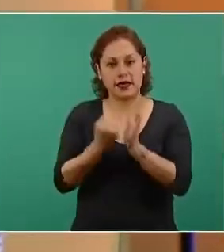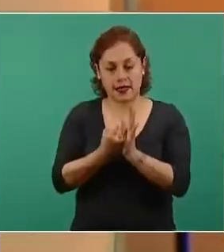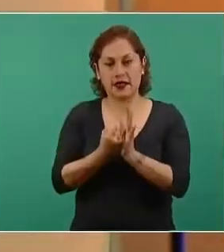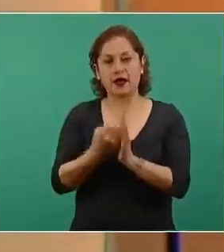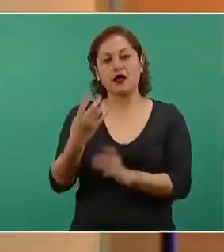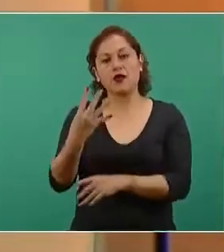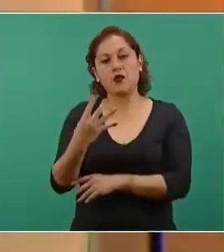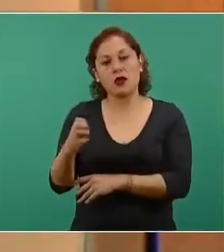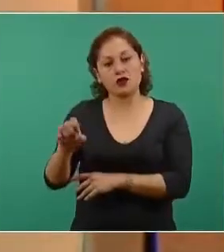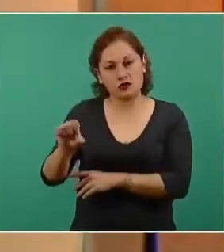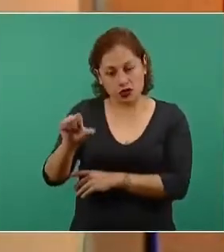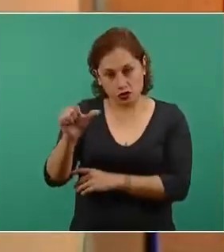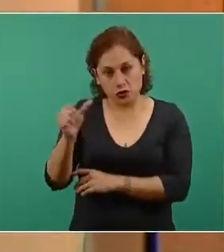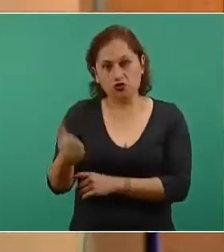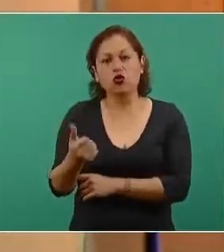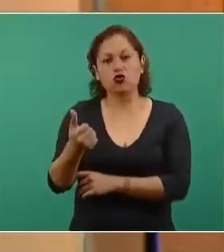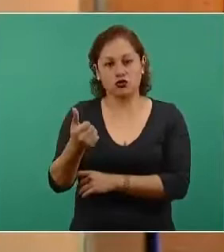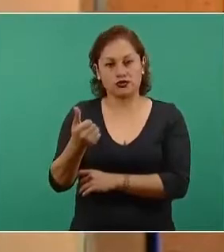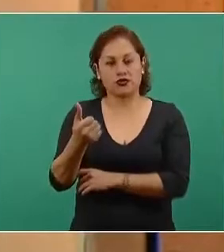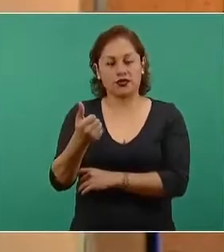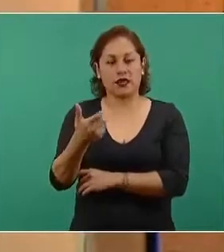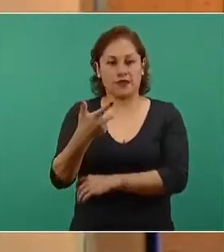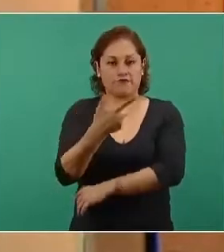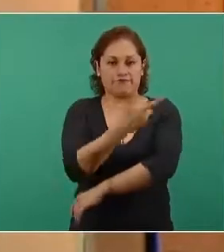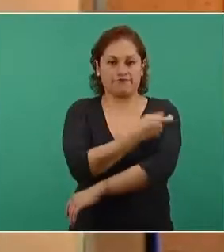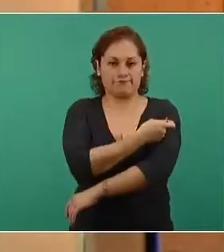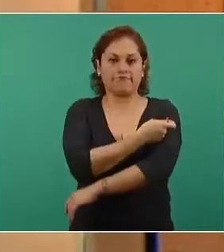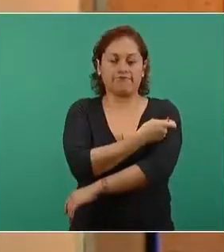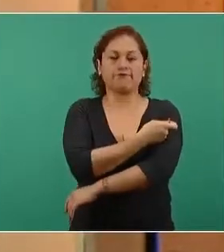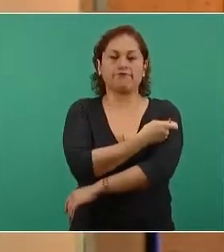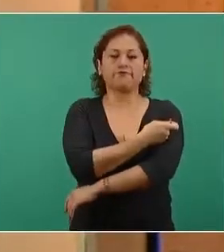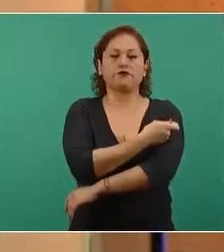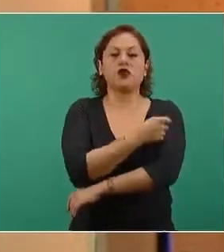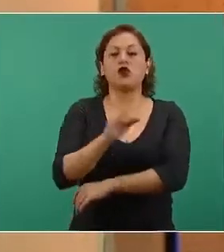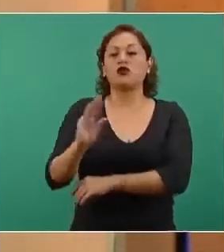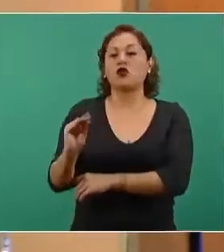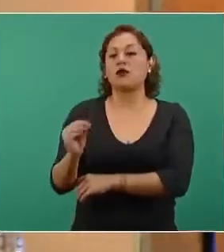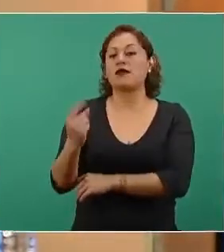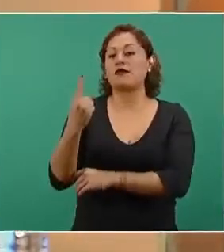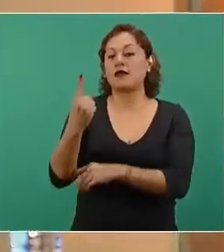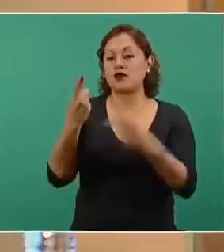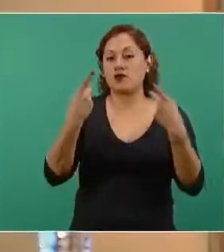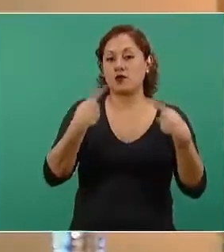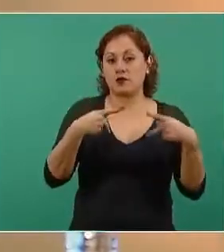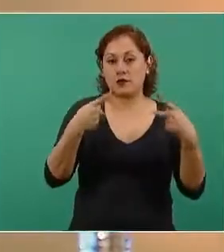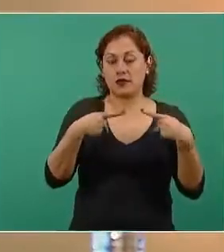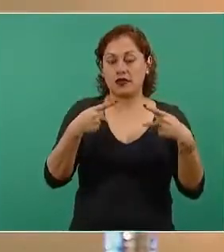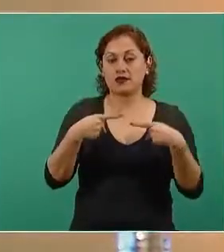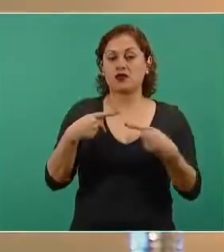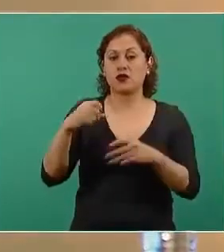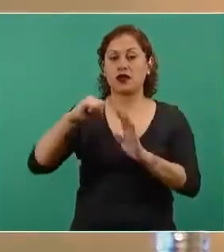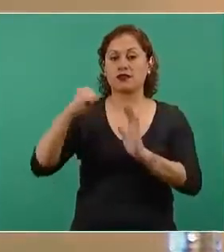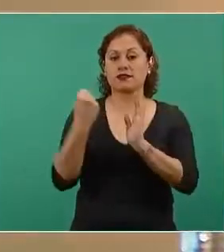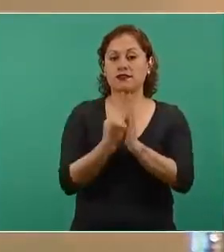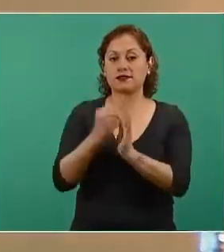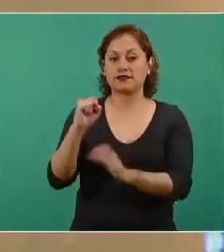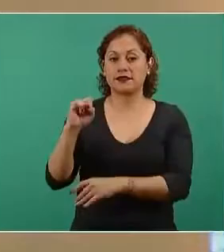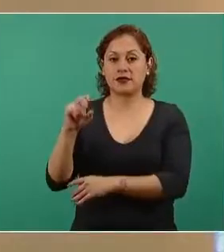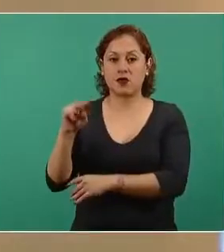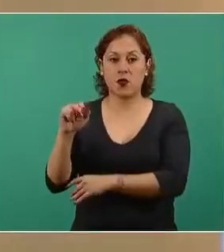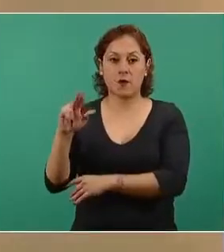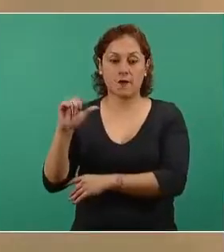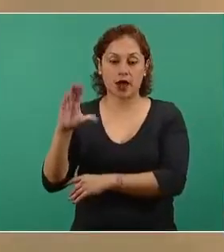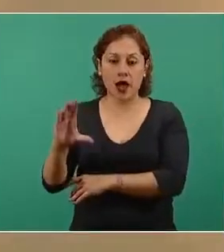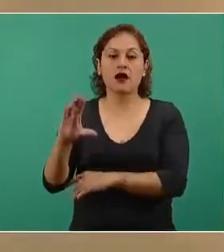411 reportes personas vacunadas con AstraZeneca, 91 personas vacunadas con Sinovac y 90